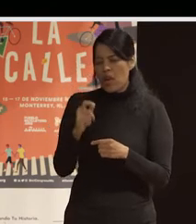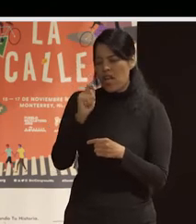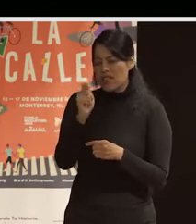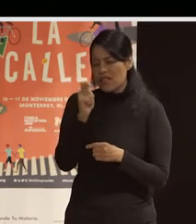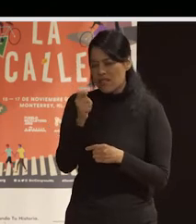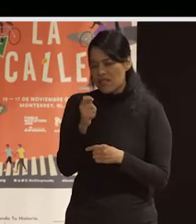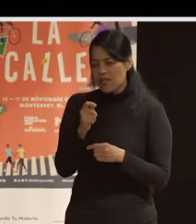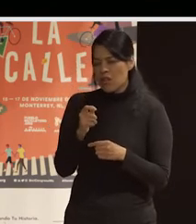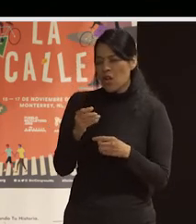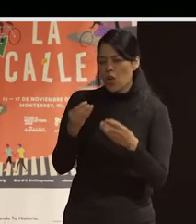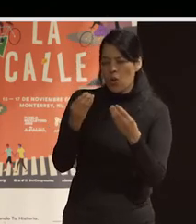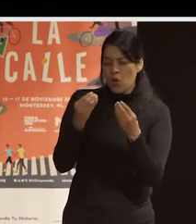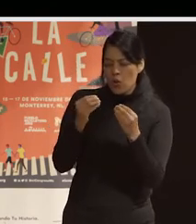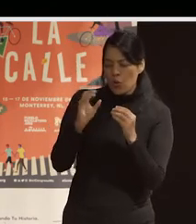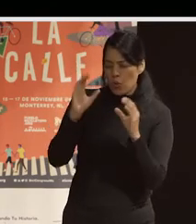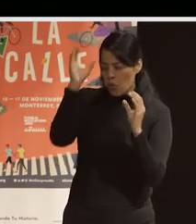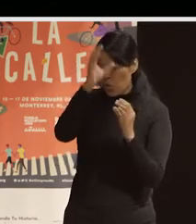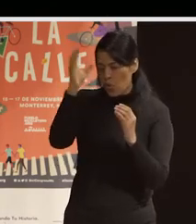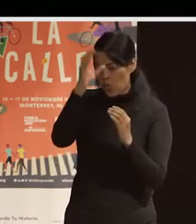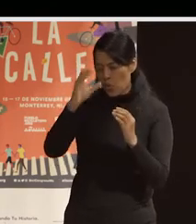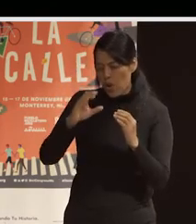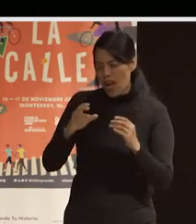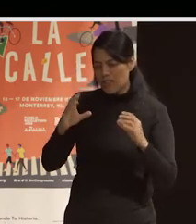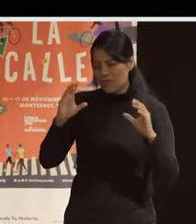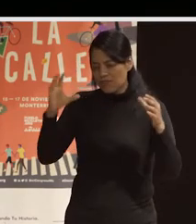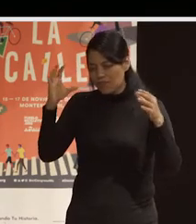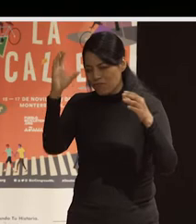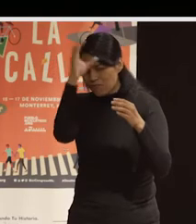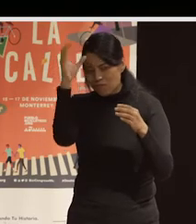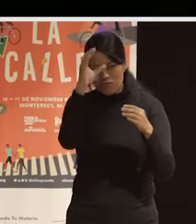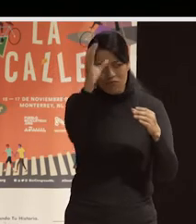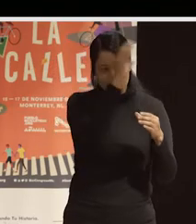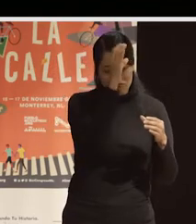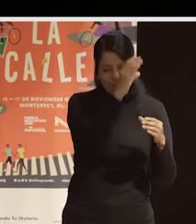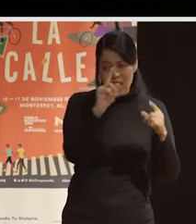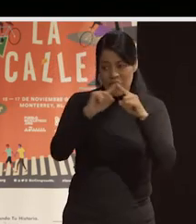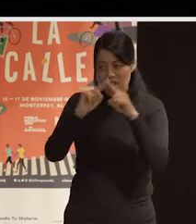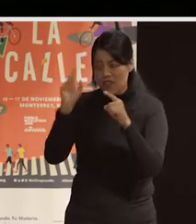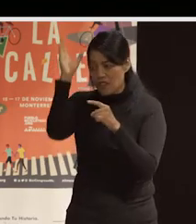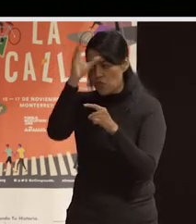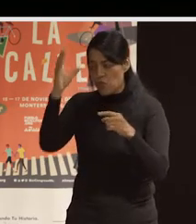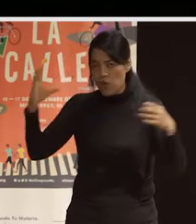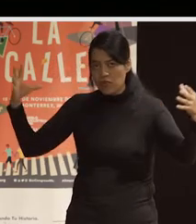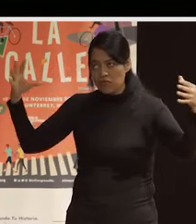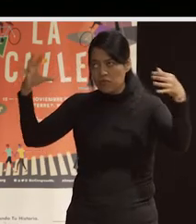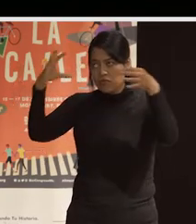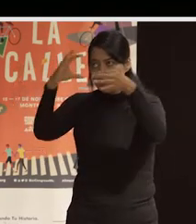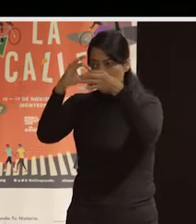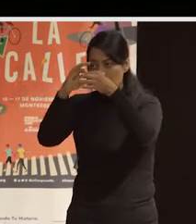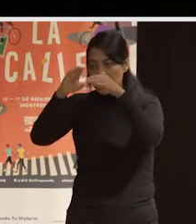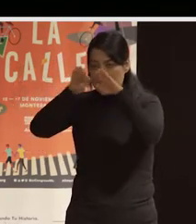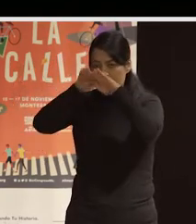pluricultural en el cual se respetan de manera horizontal unas a otras o sea sin